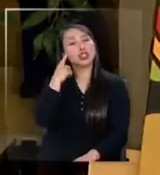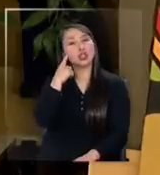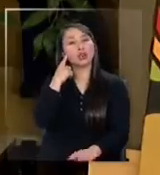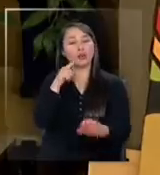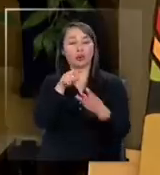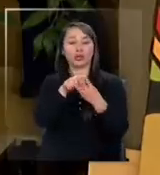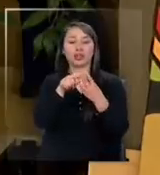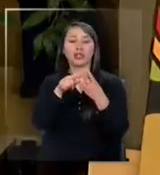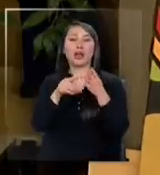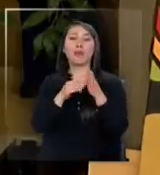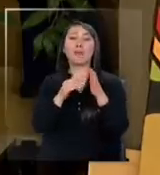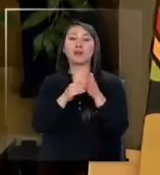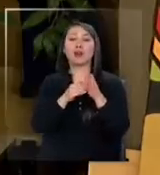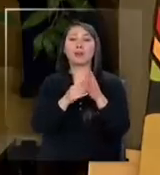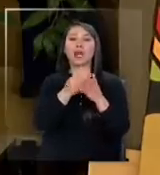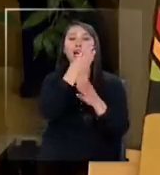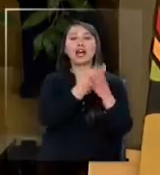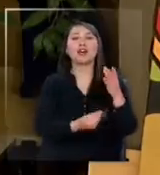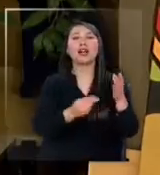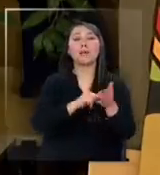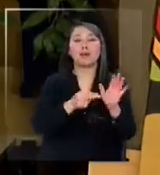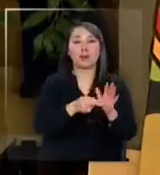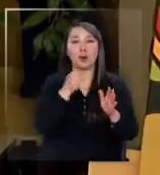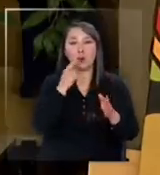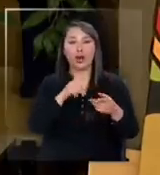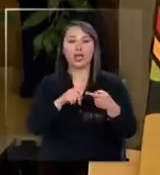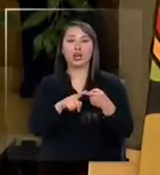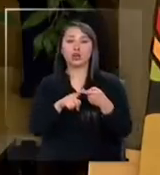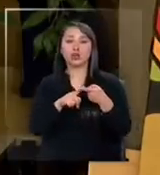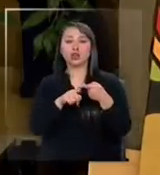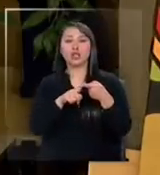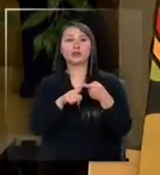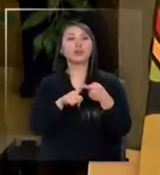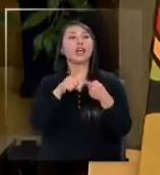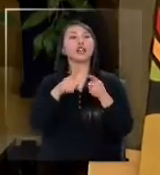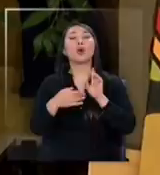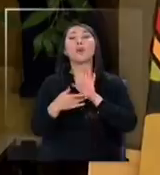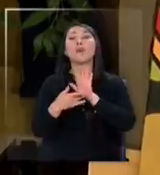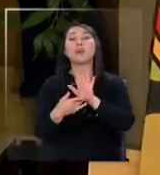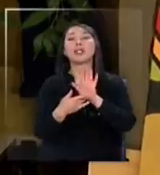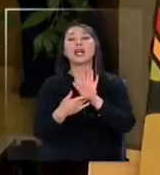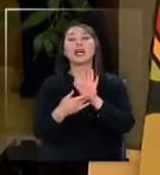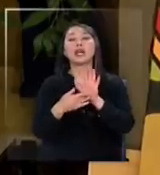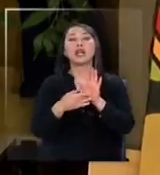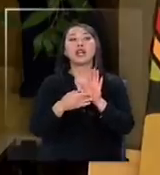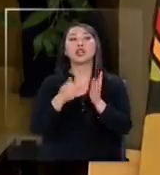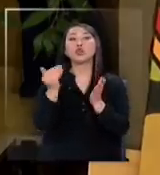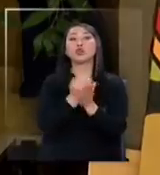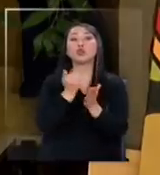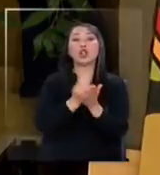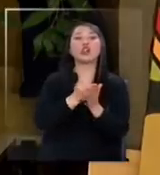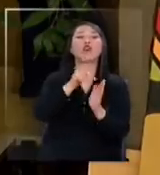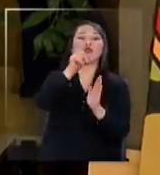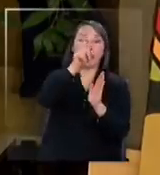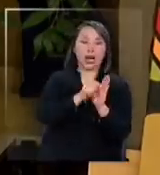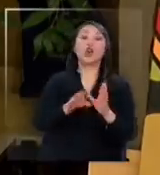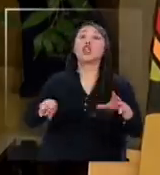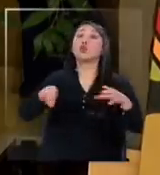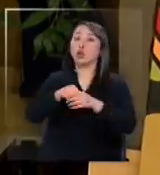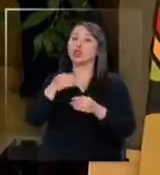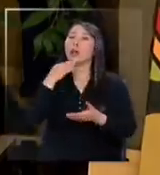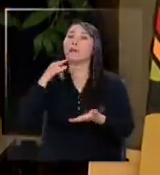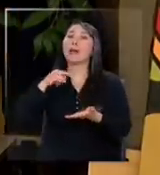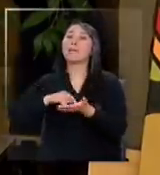tres momentos de salida de esta crisis. Primero, este gesto simbólico de la rebaja de las altas remuneraciones, incluidas a los